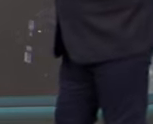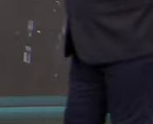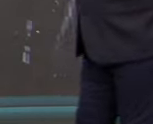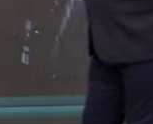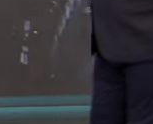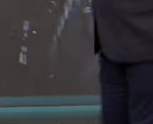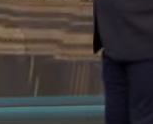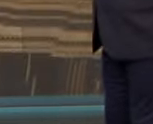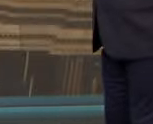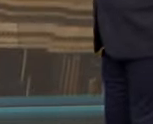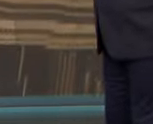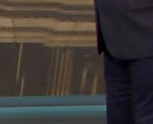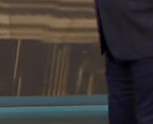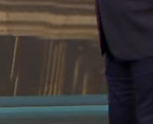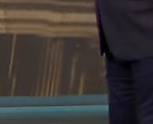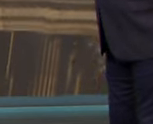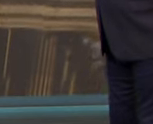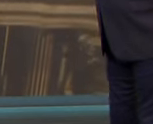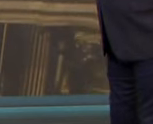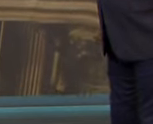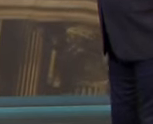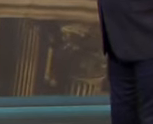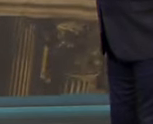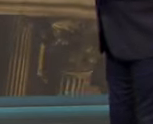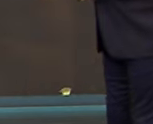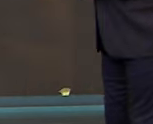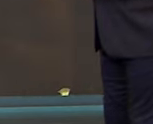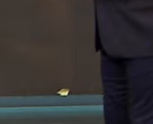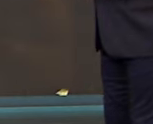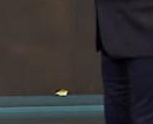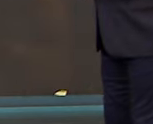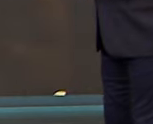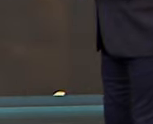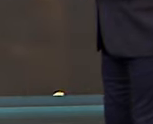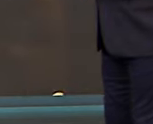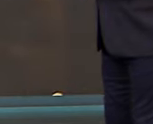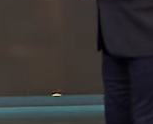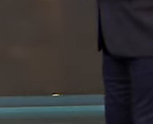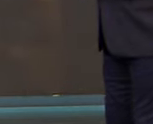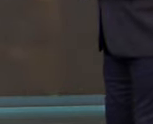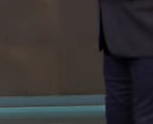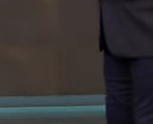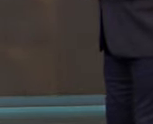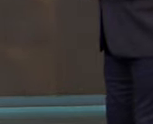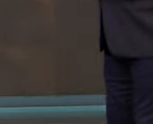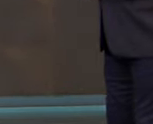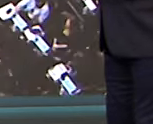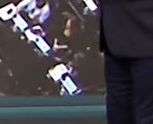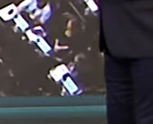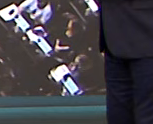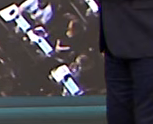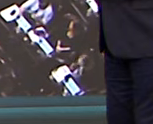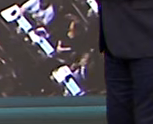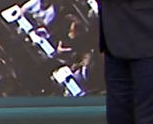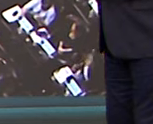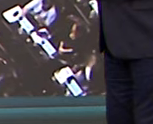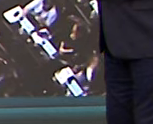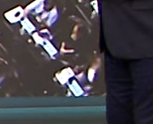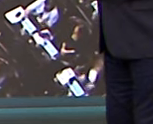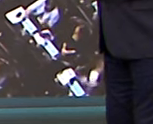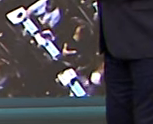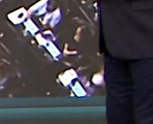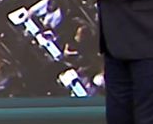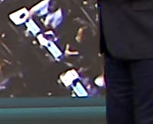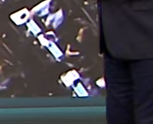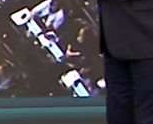eh Allí se van a plantear 11 temas 11 proyectos Sí todavía no mandaron ningún proyecto eh